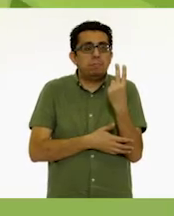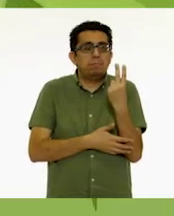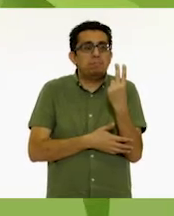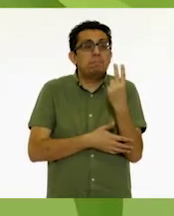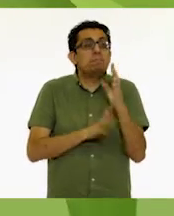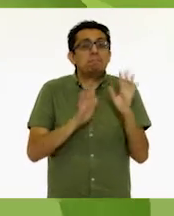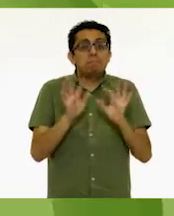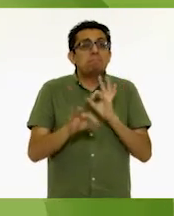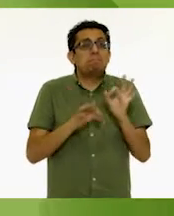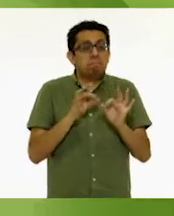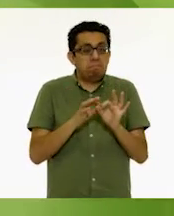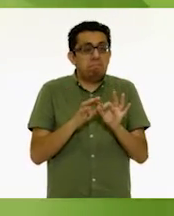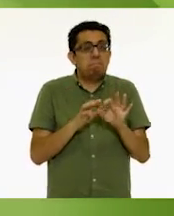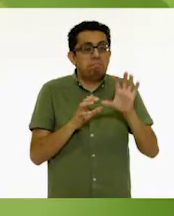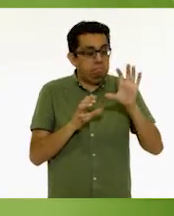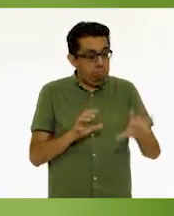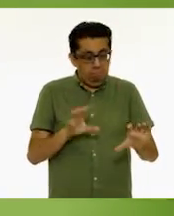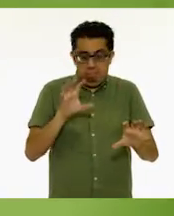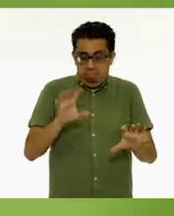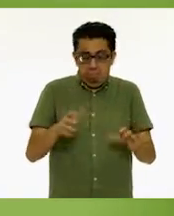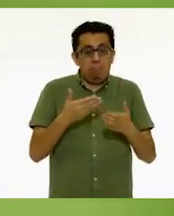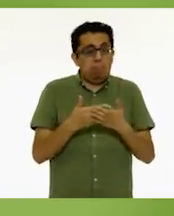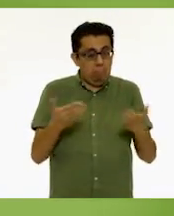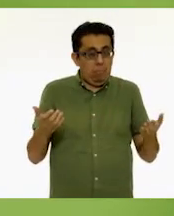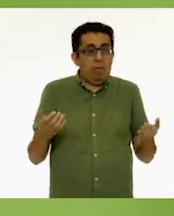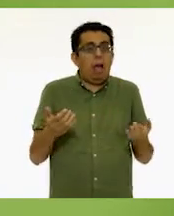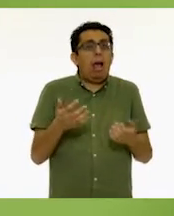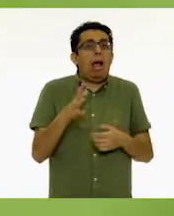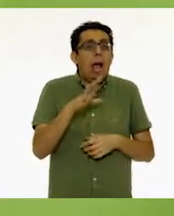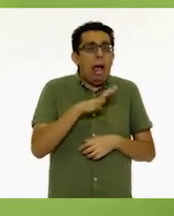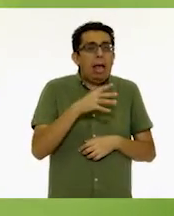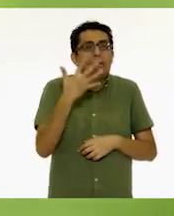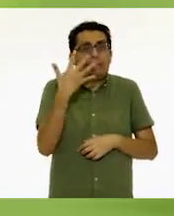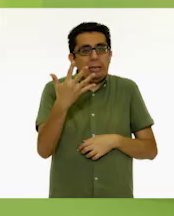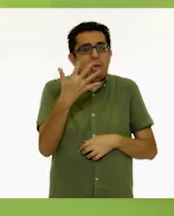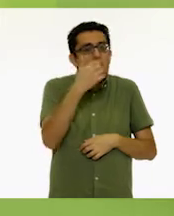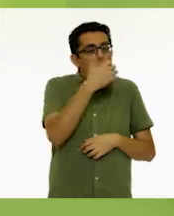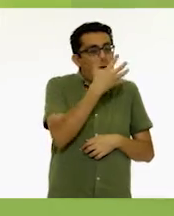Listo, ahora los dos tienen 5 bloques cada uno.